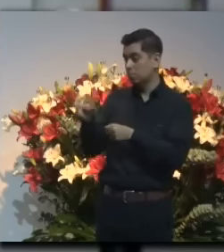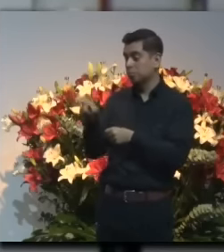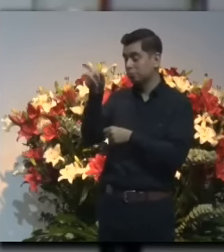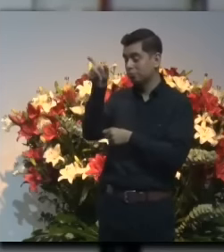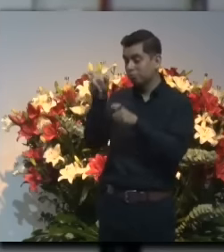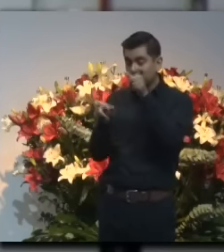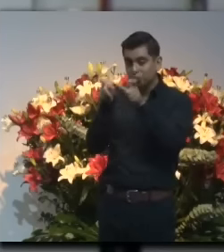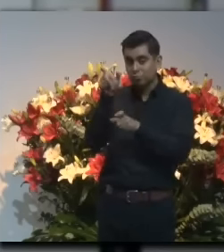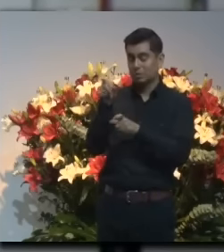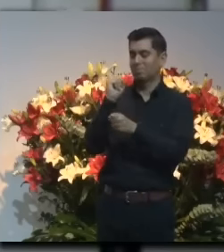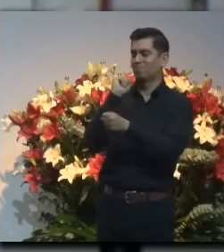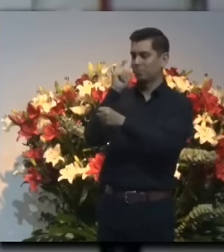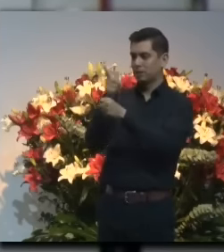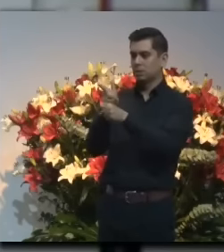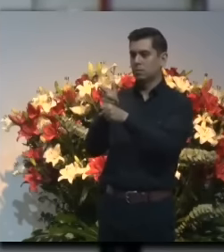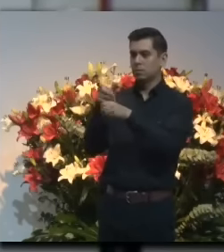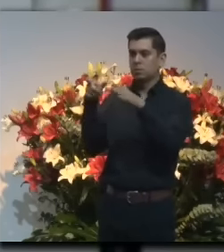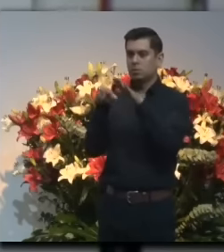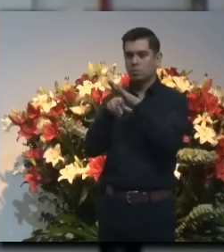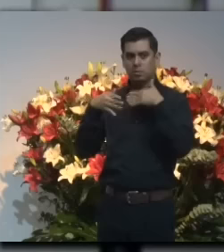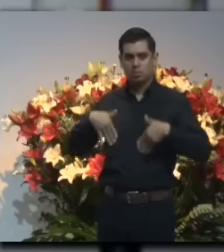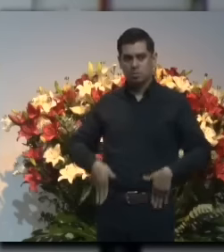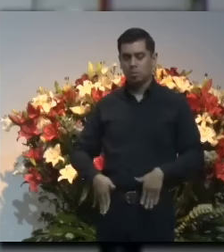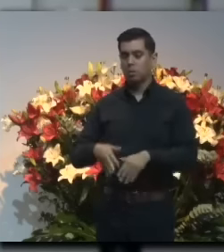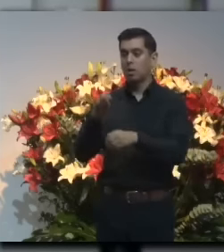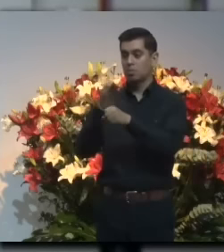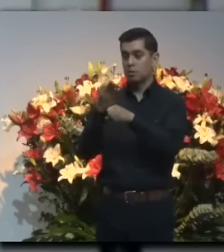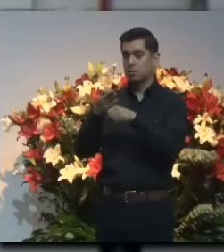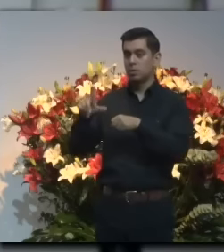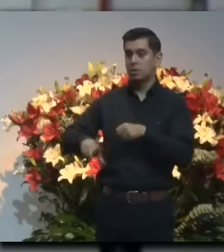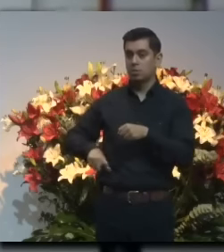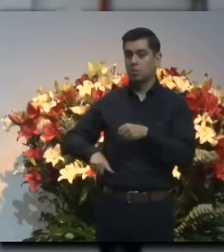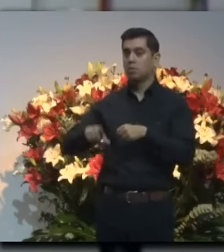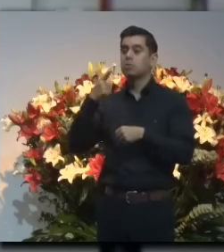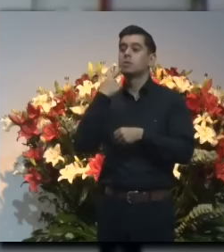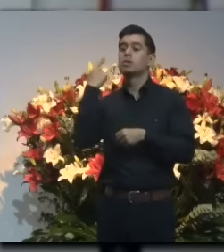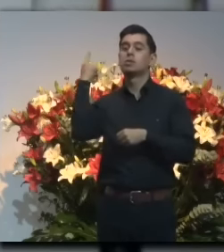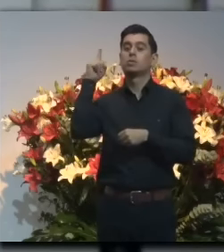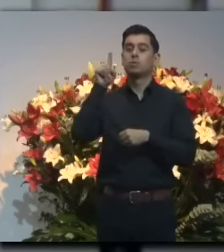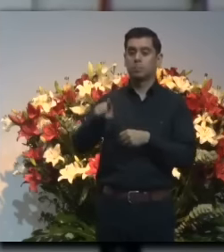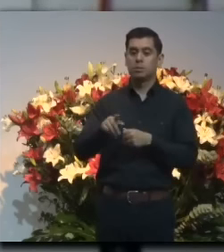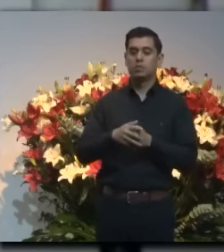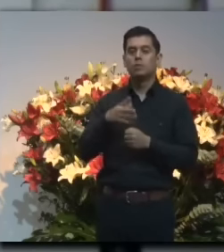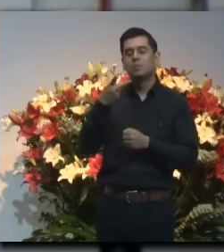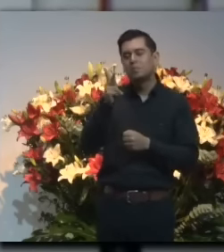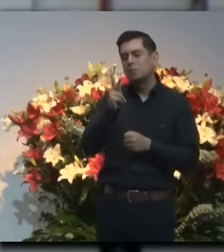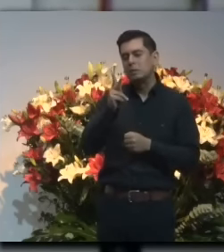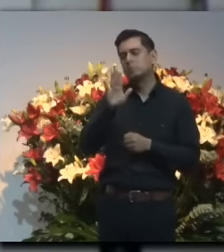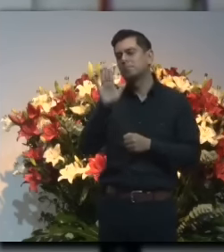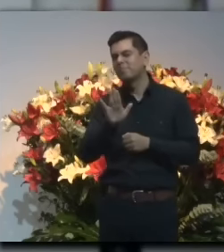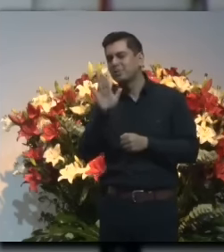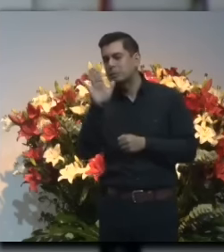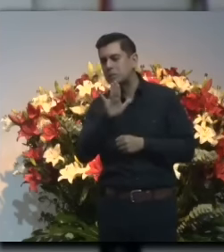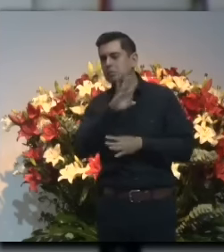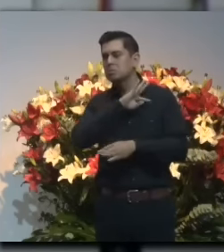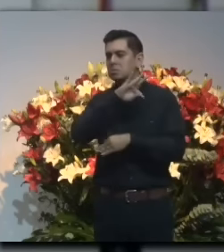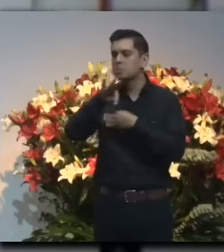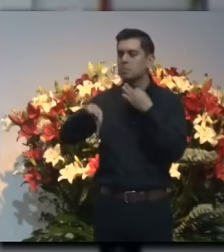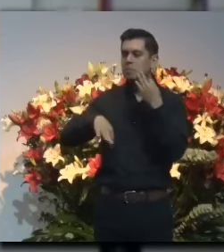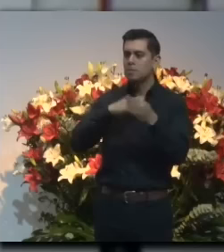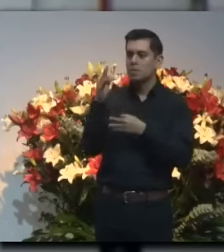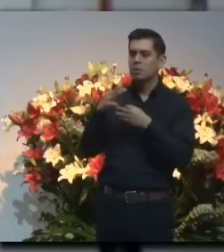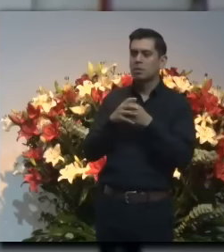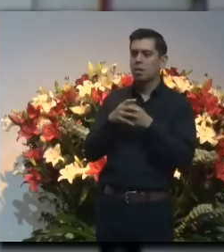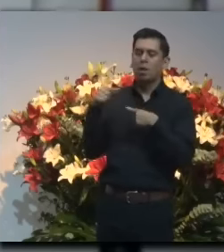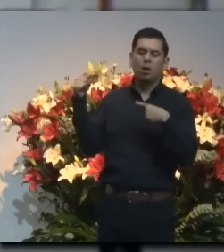corrupción, el actual gobierno está obligado a denunciarlo. Pero pareciera que todo se queda en dimes y